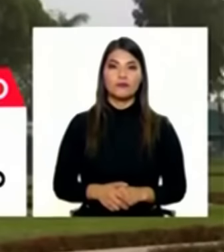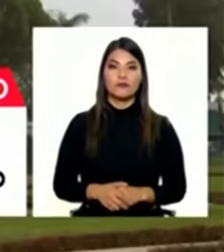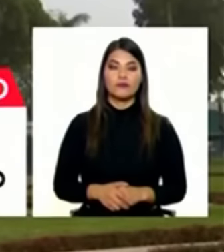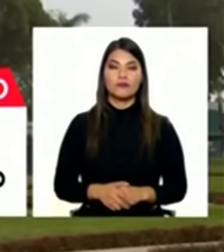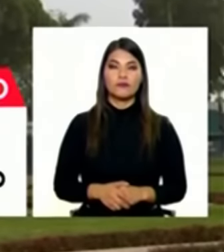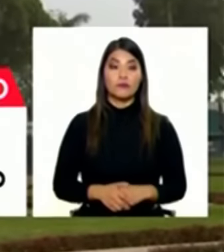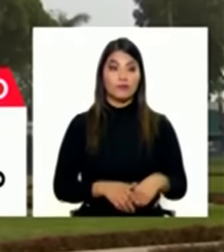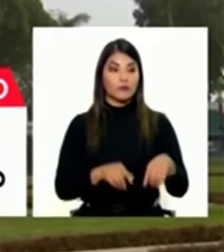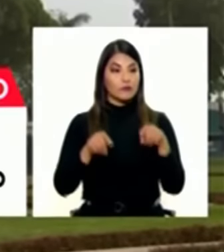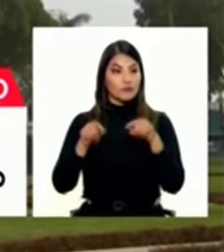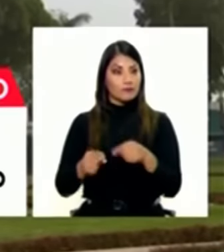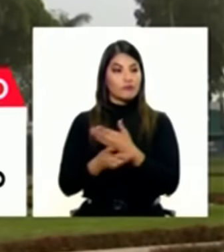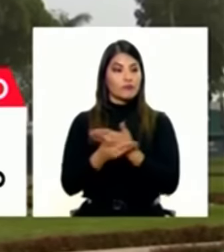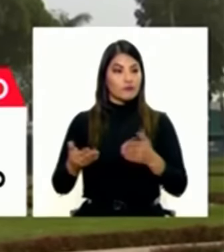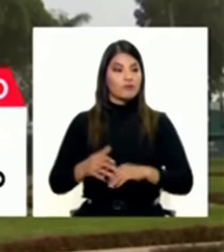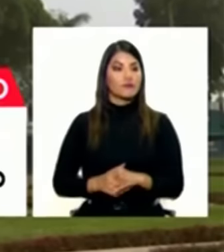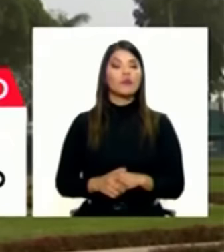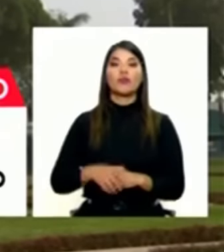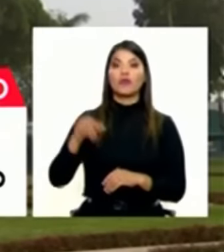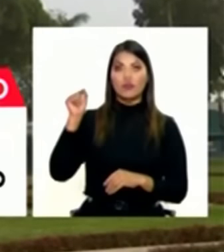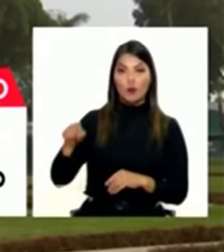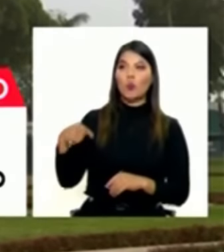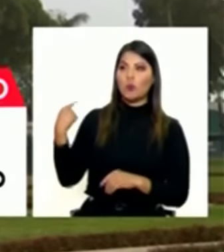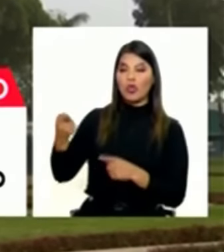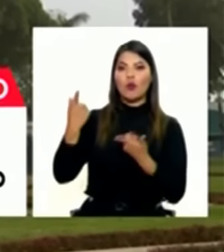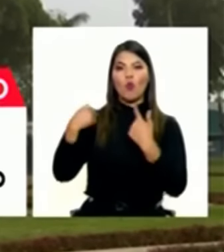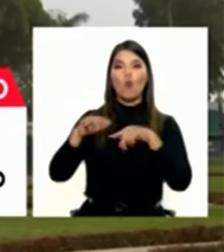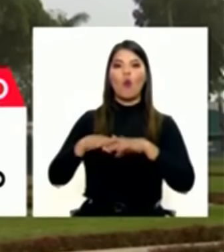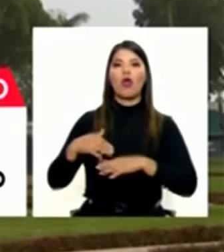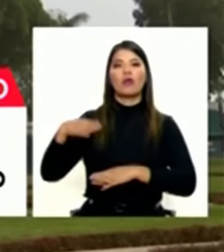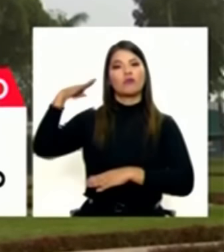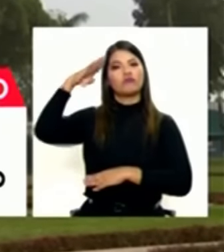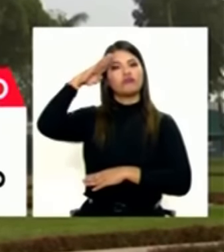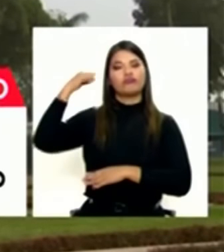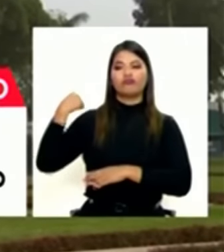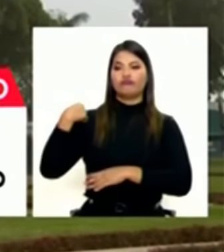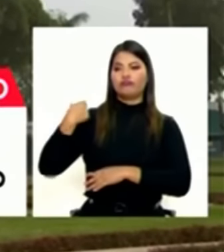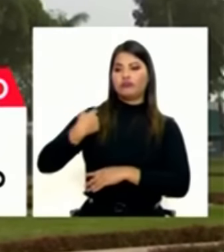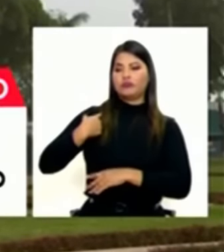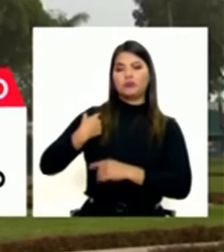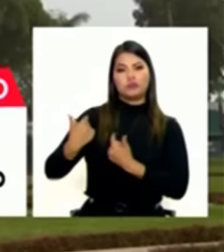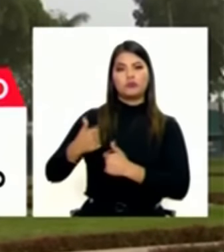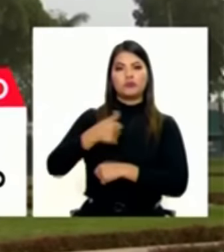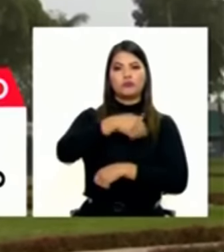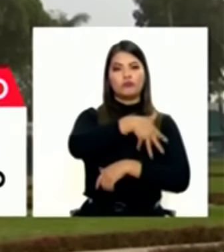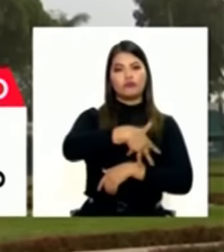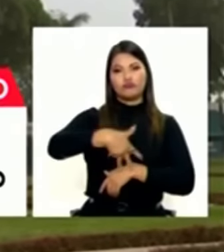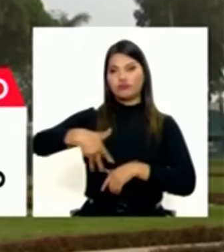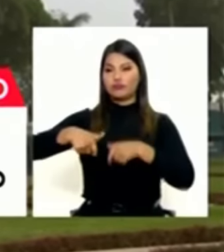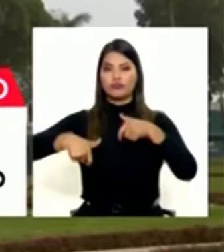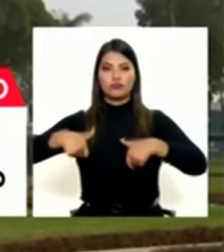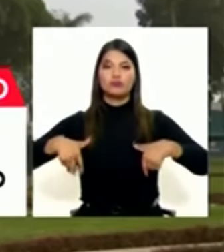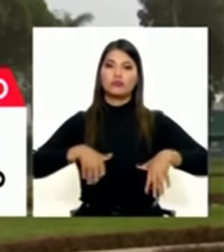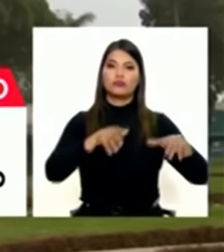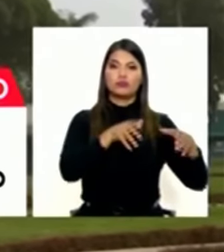En esta ceremonia también participan los cadetes de la Escuela de Oficiales de la Fuerza Aérea del